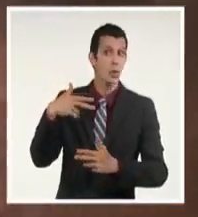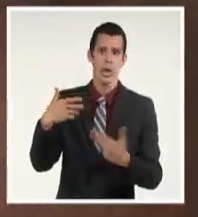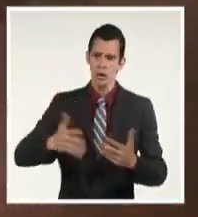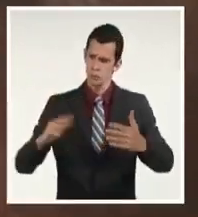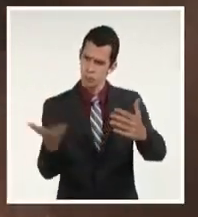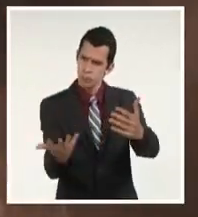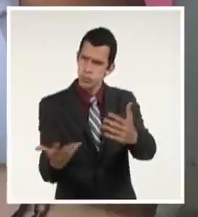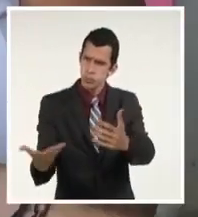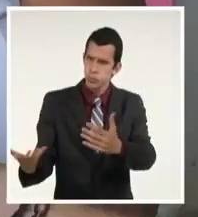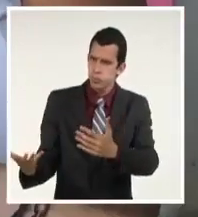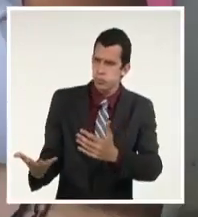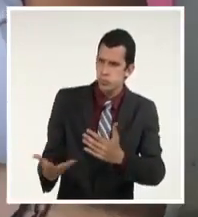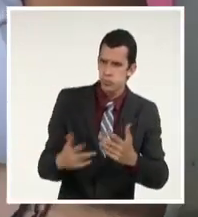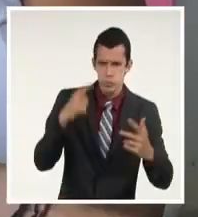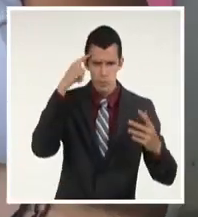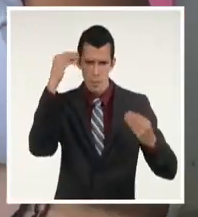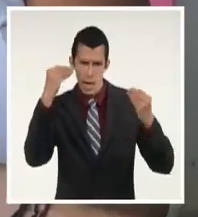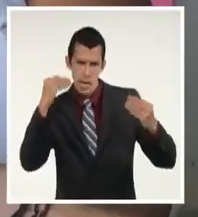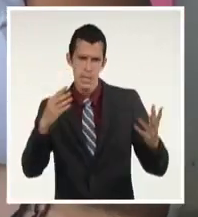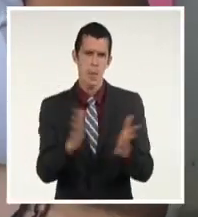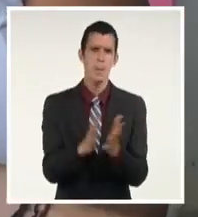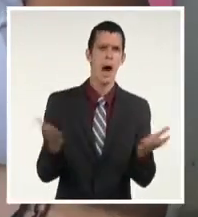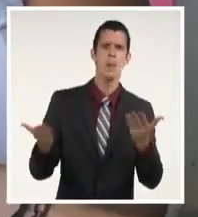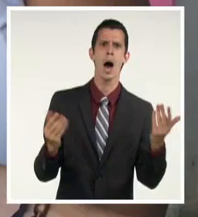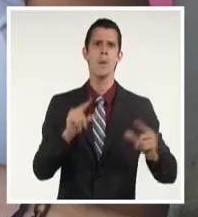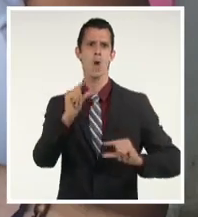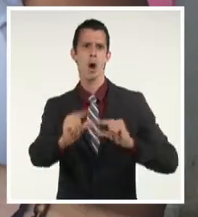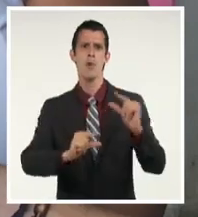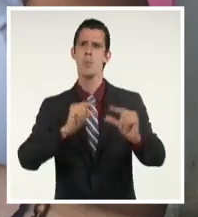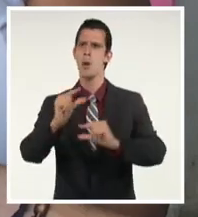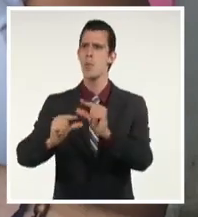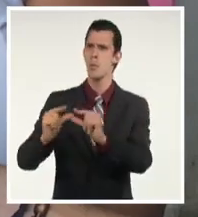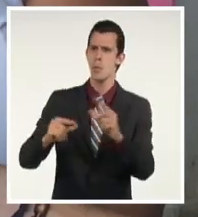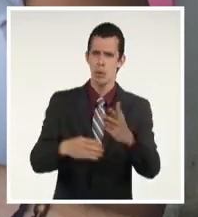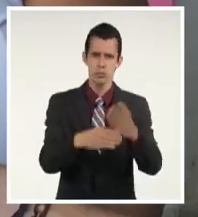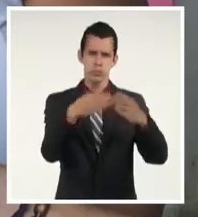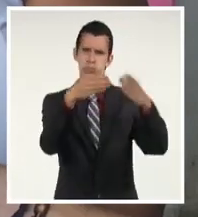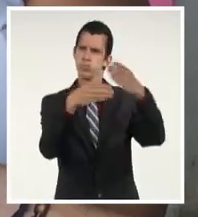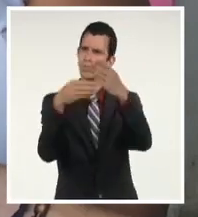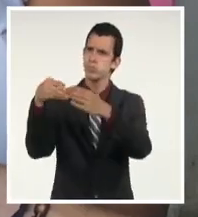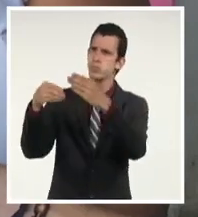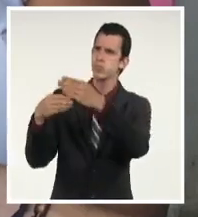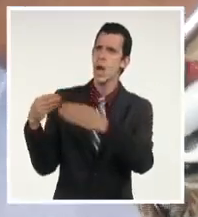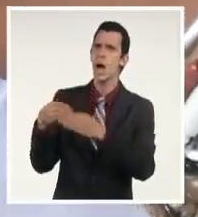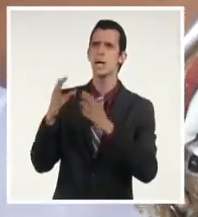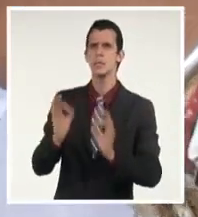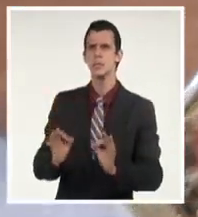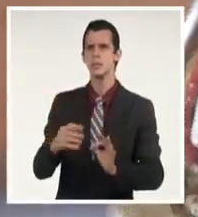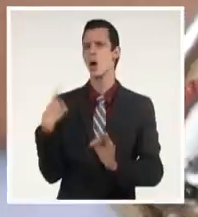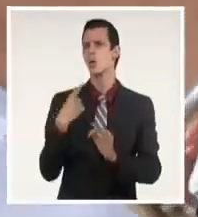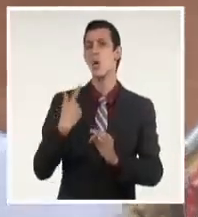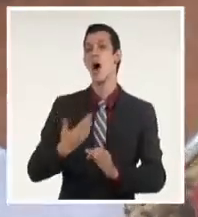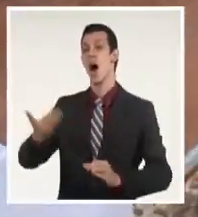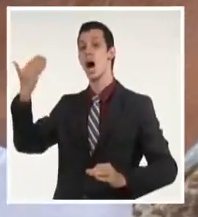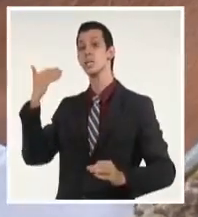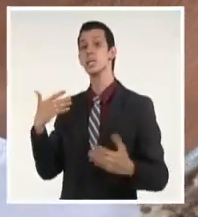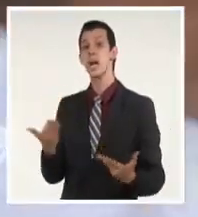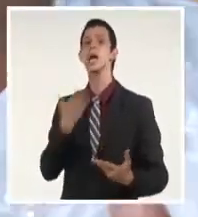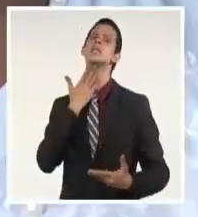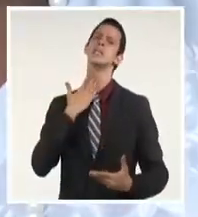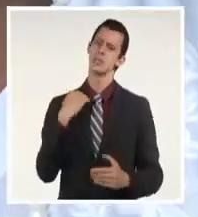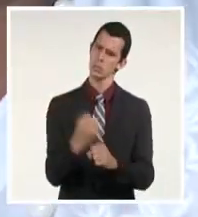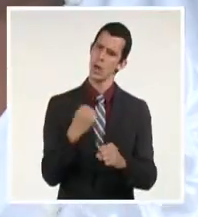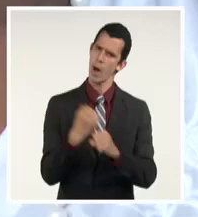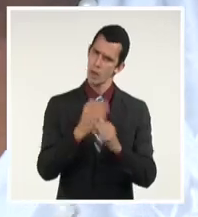había que tener era interés, era deseo de trabajar. Y nosotros lo teníamos. Para esta habanera,